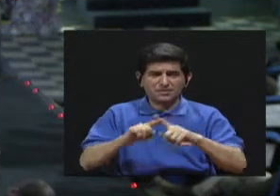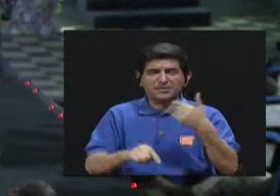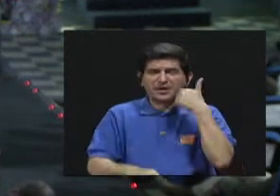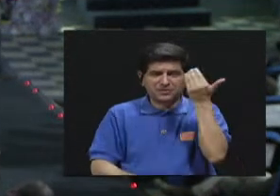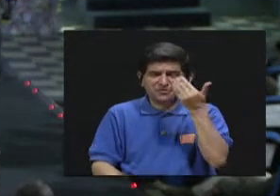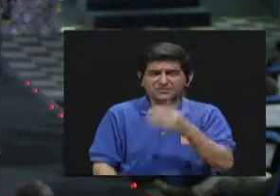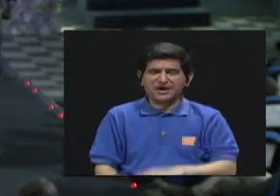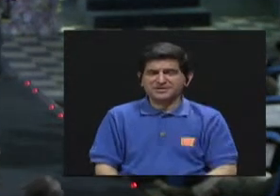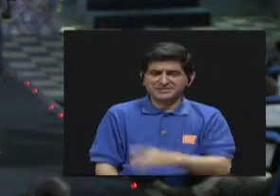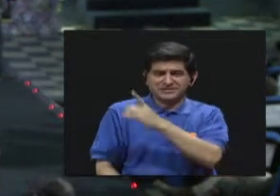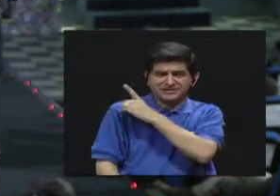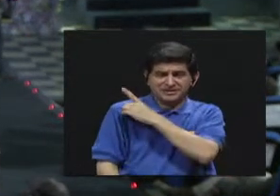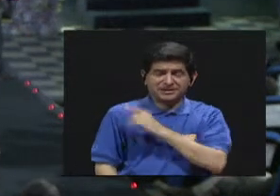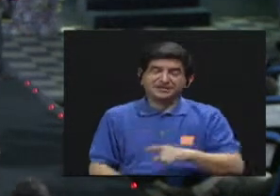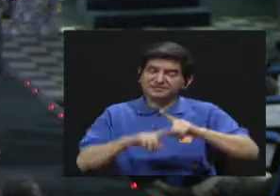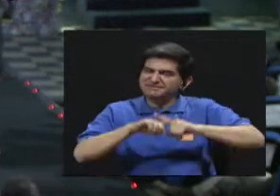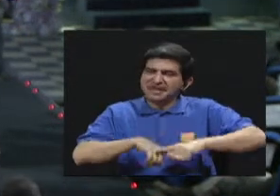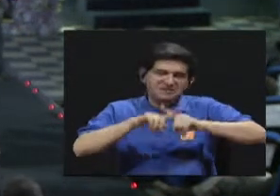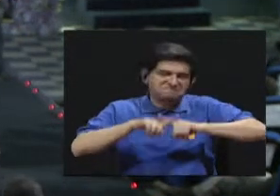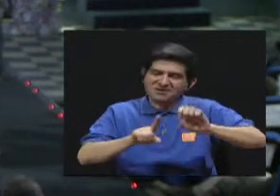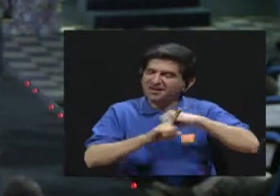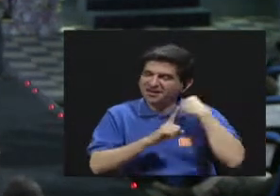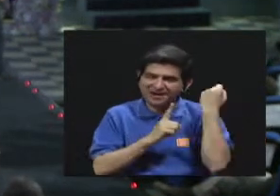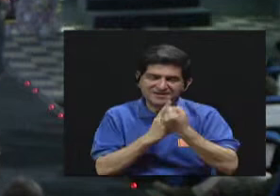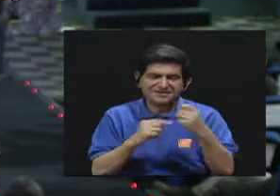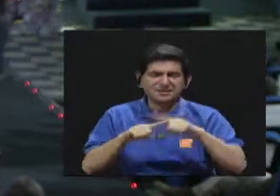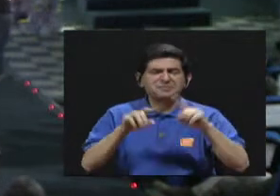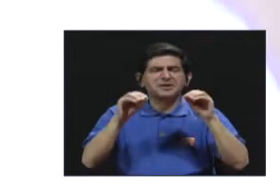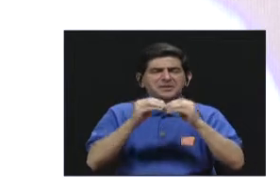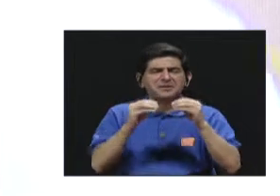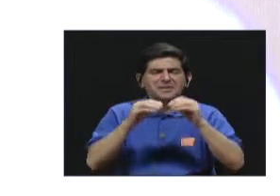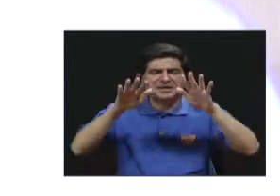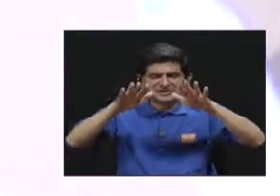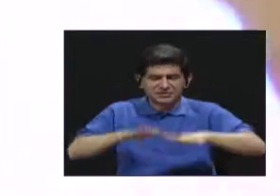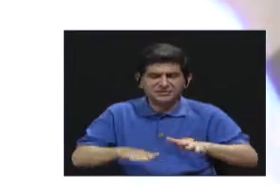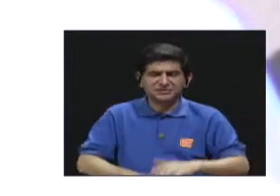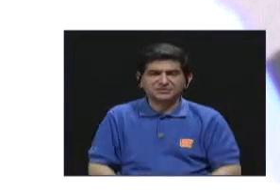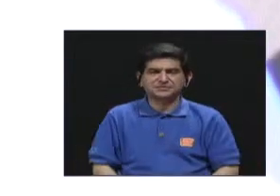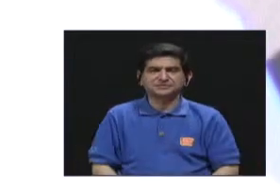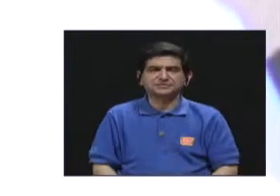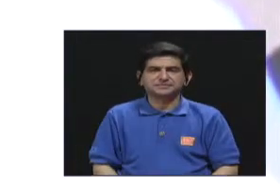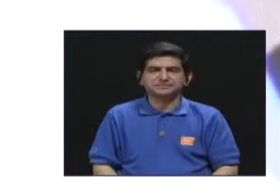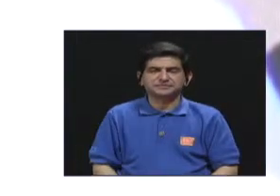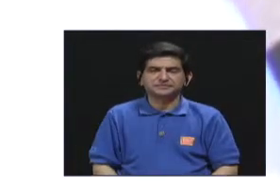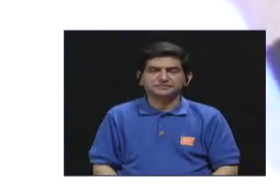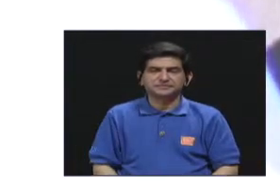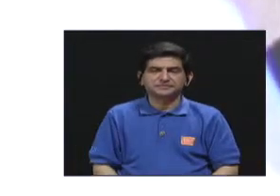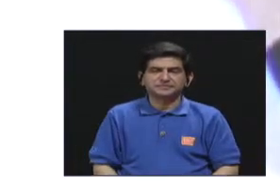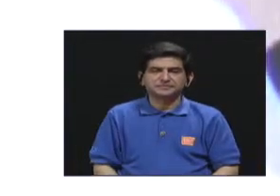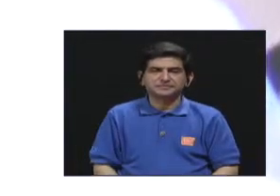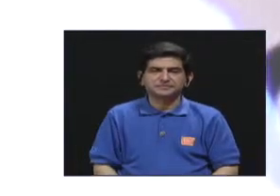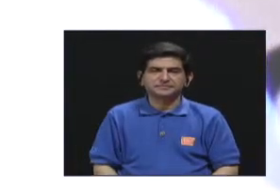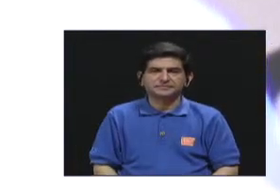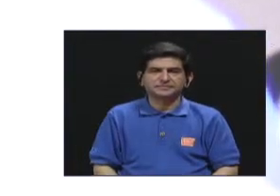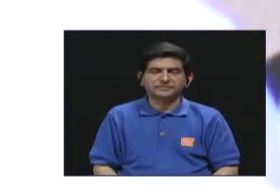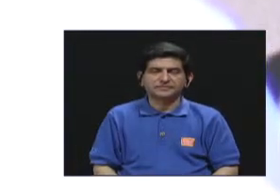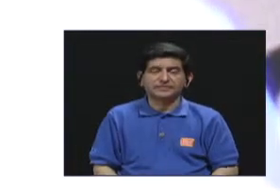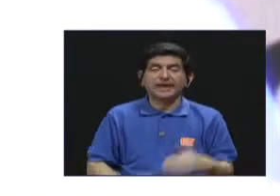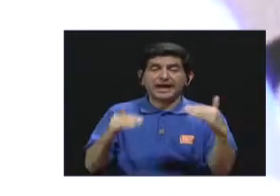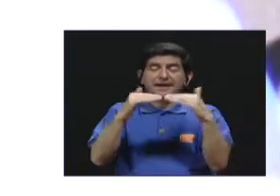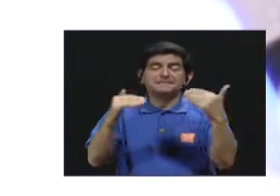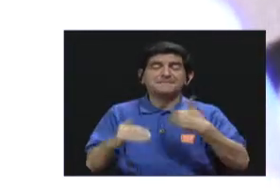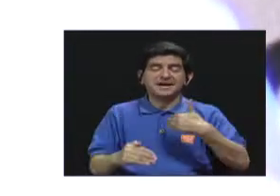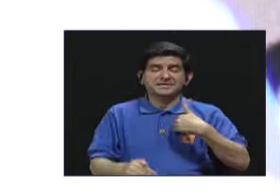qué condiciones sí, pero sí ya es más relajado ese momento. Producción costarricense. Hay un empate entre